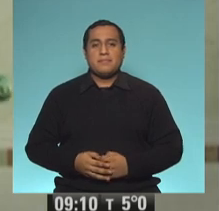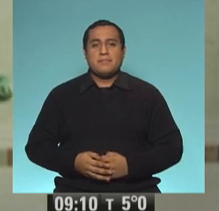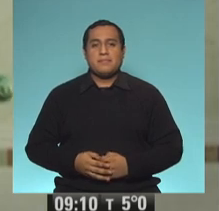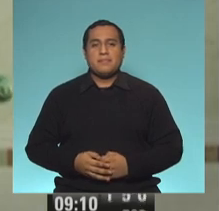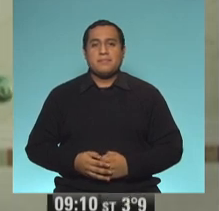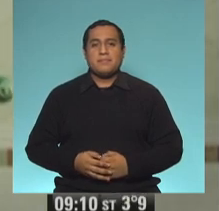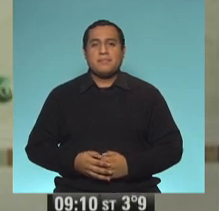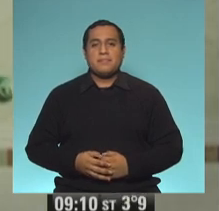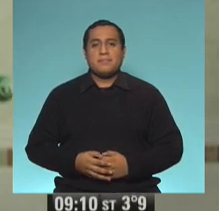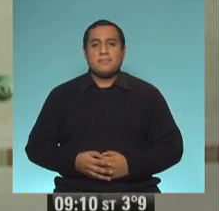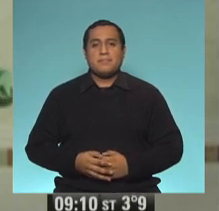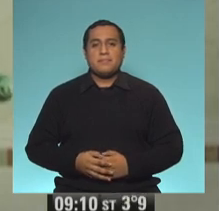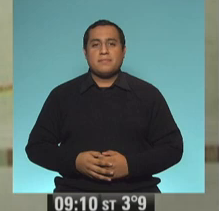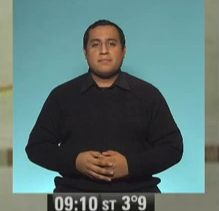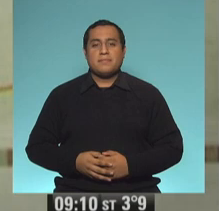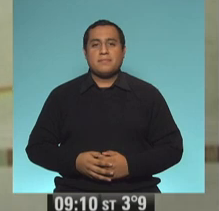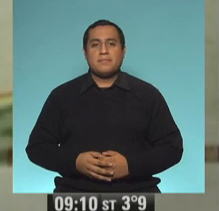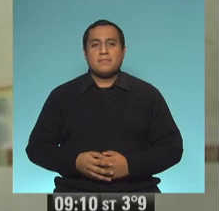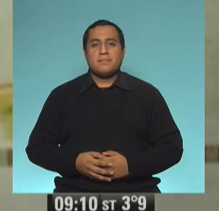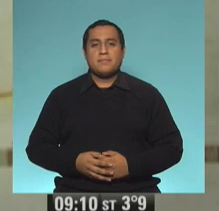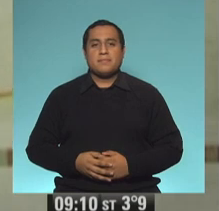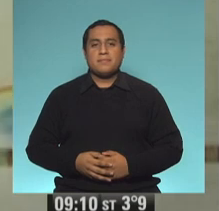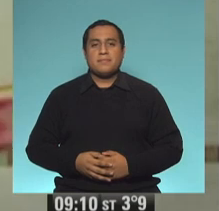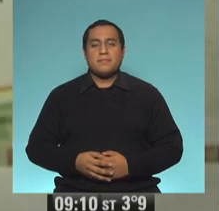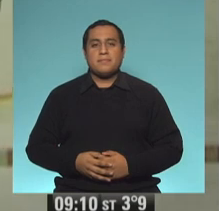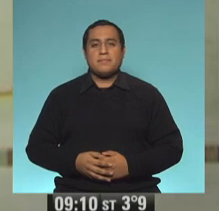Música para imaginar.